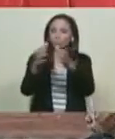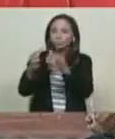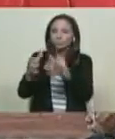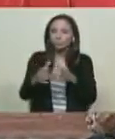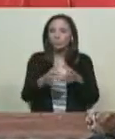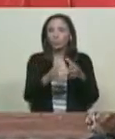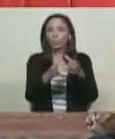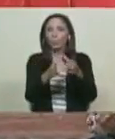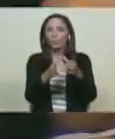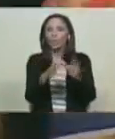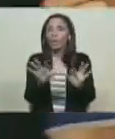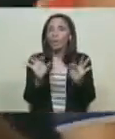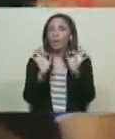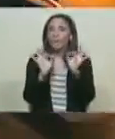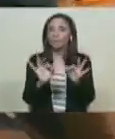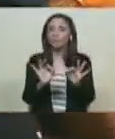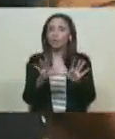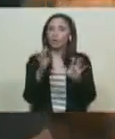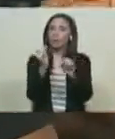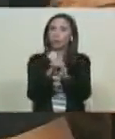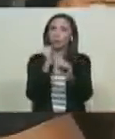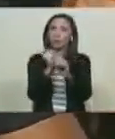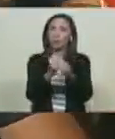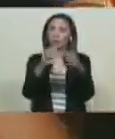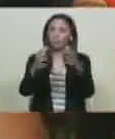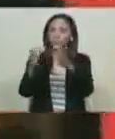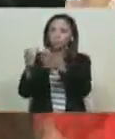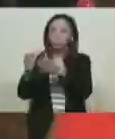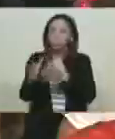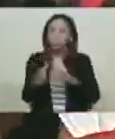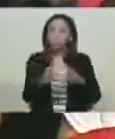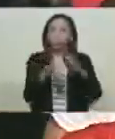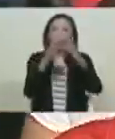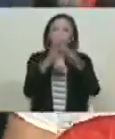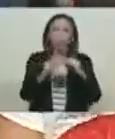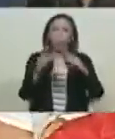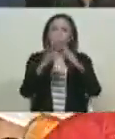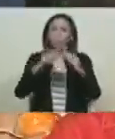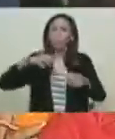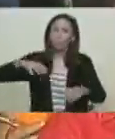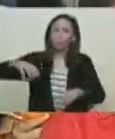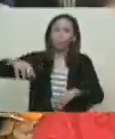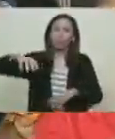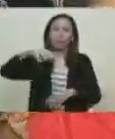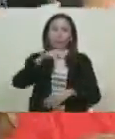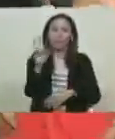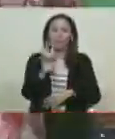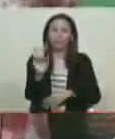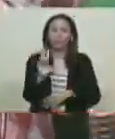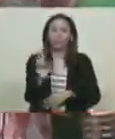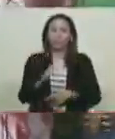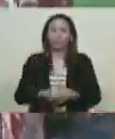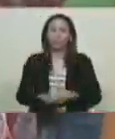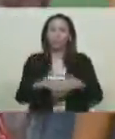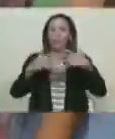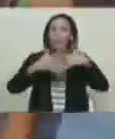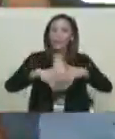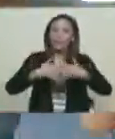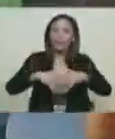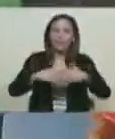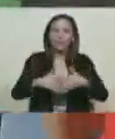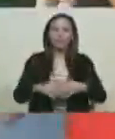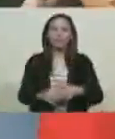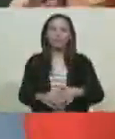los comandos de campaña de los trabajadores y trabajadoras en todos los sectores del país, en todas las fábricas, en todas